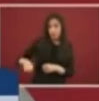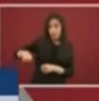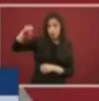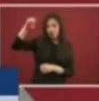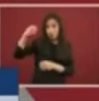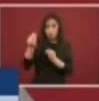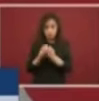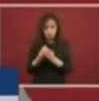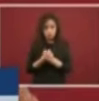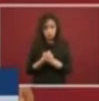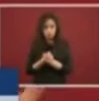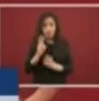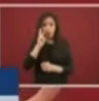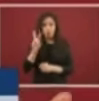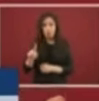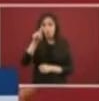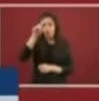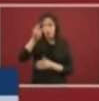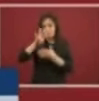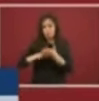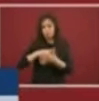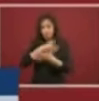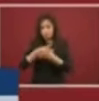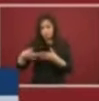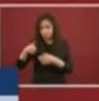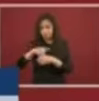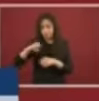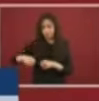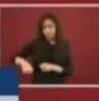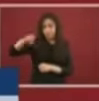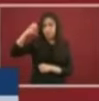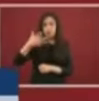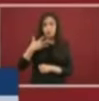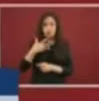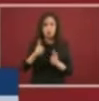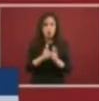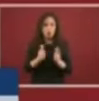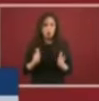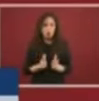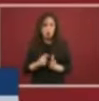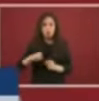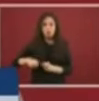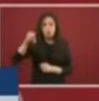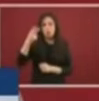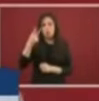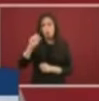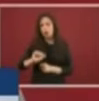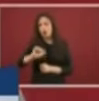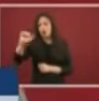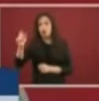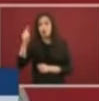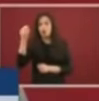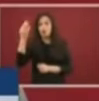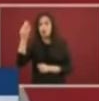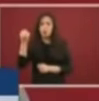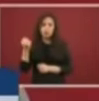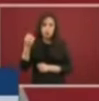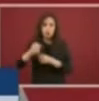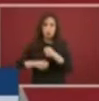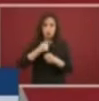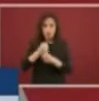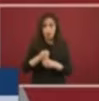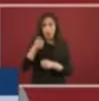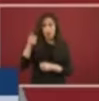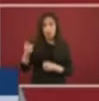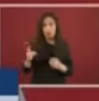siempre y sobre todo en las temporadas invernales se recomienda el uso de cierta indumentaria de protección de bioseguridad,